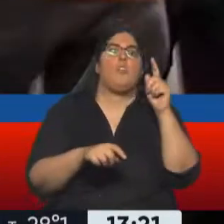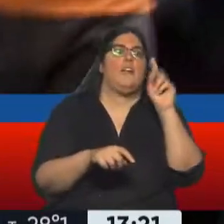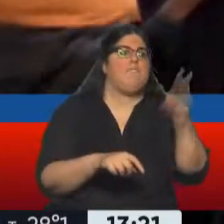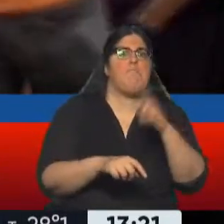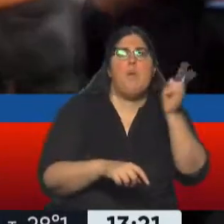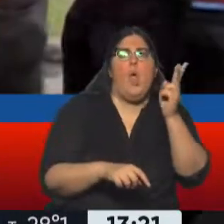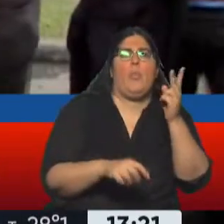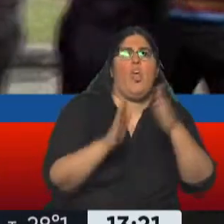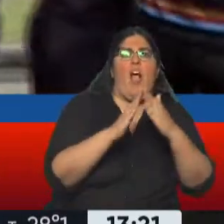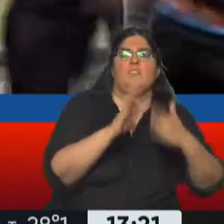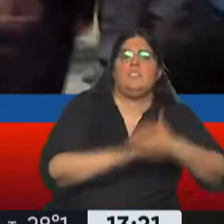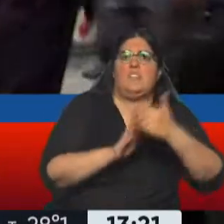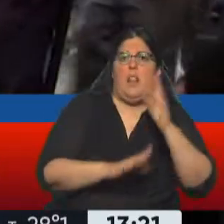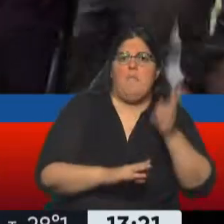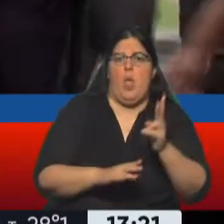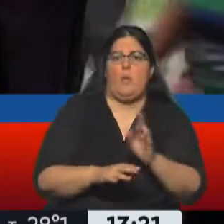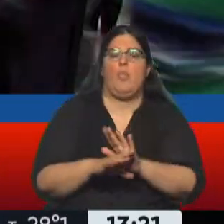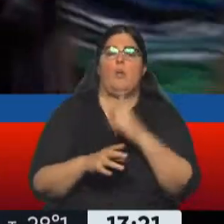viviendas.